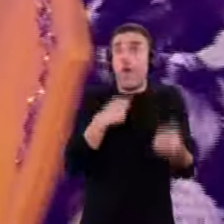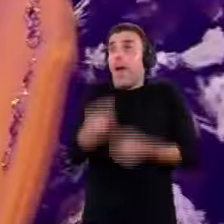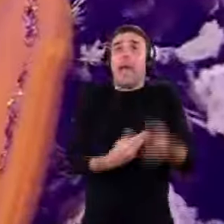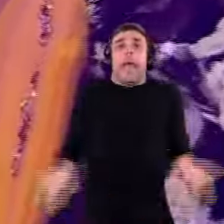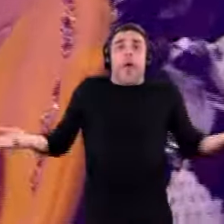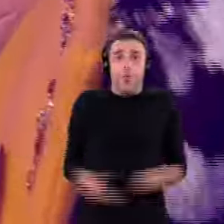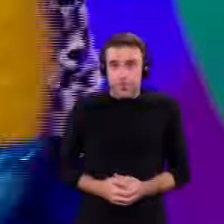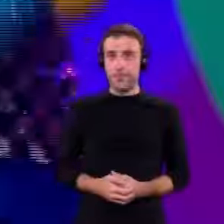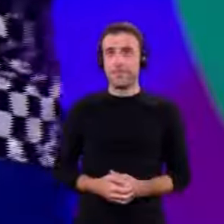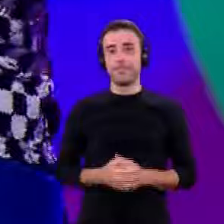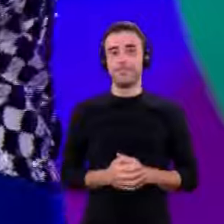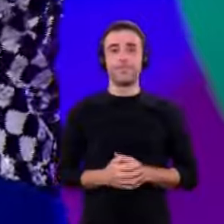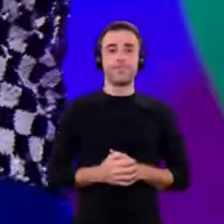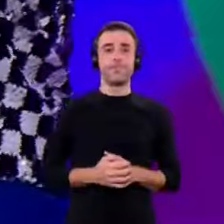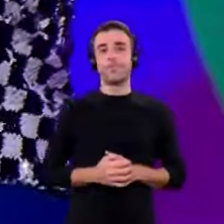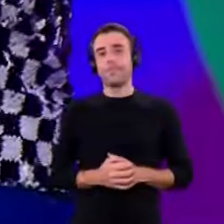a